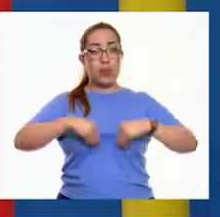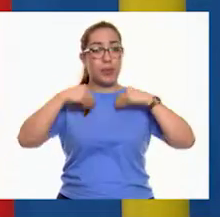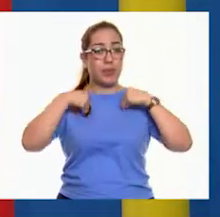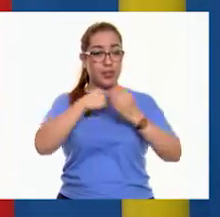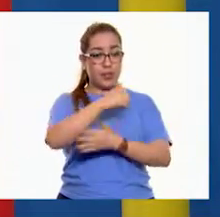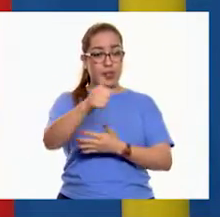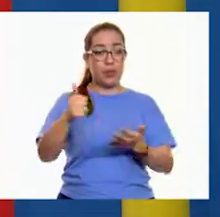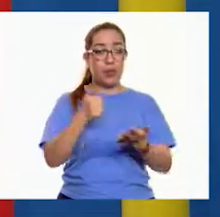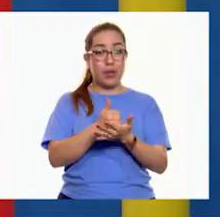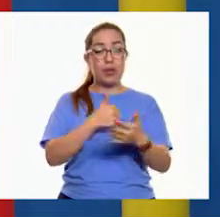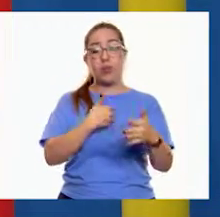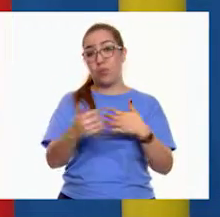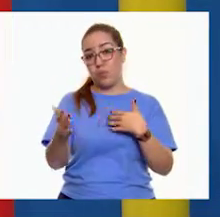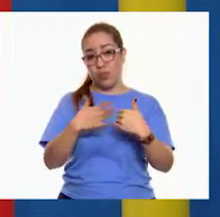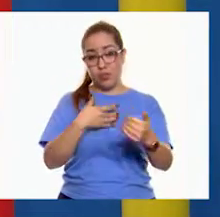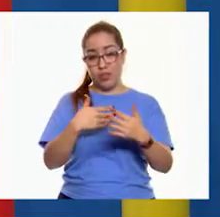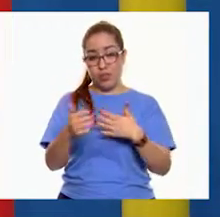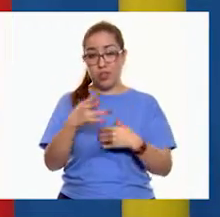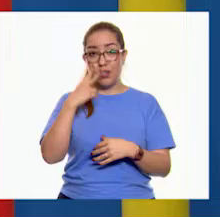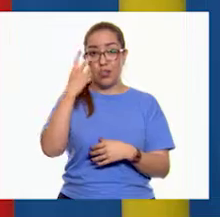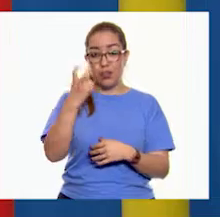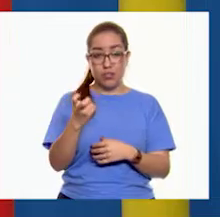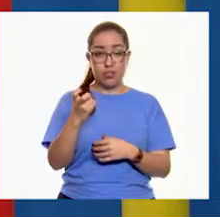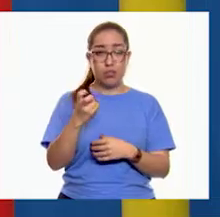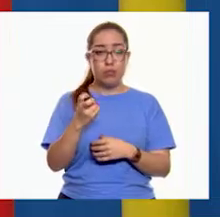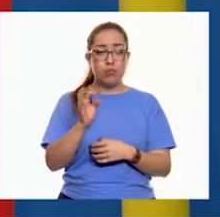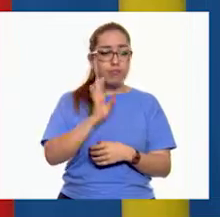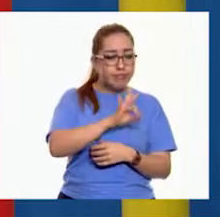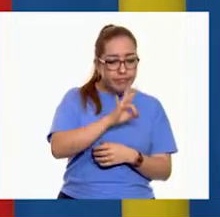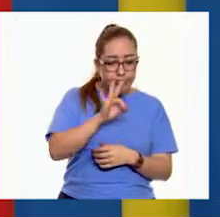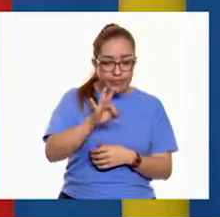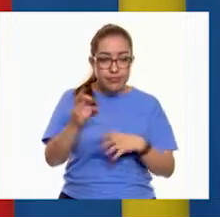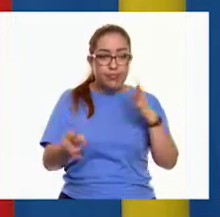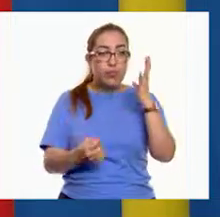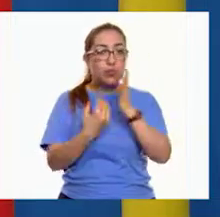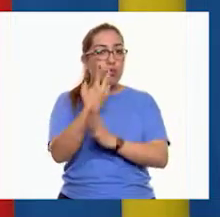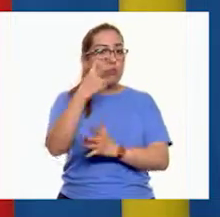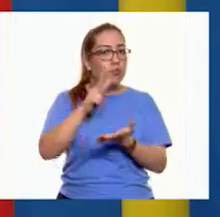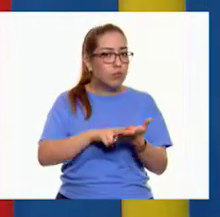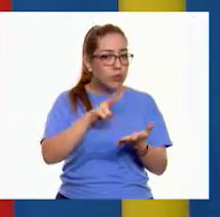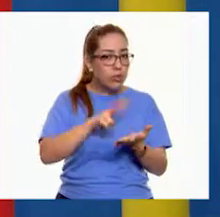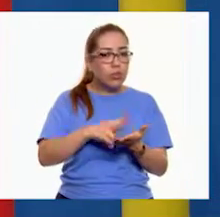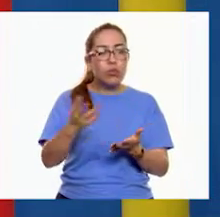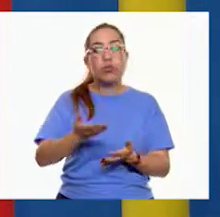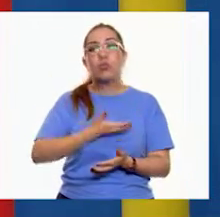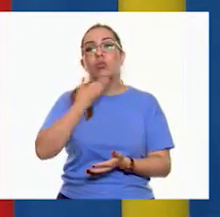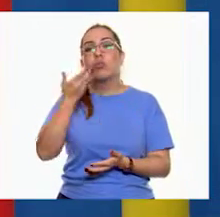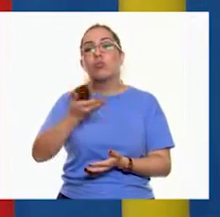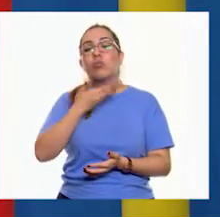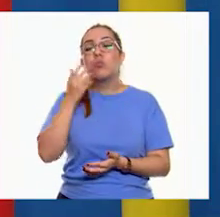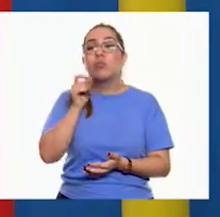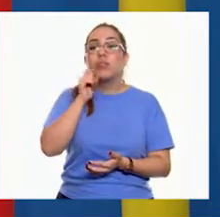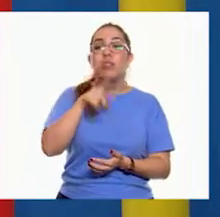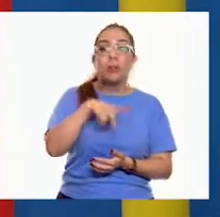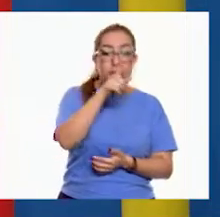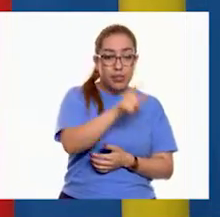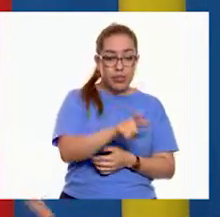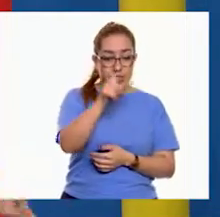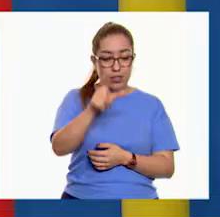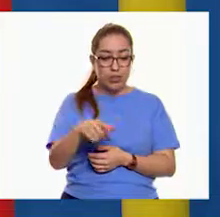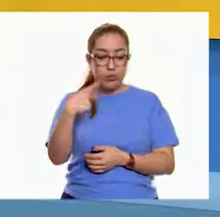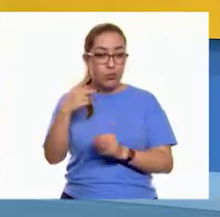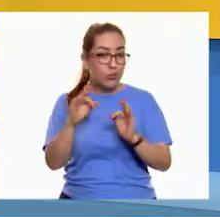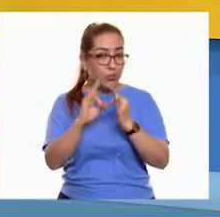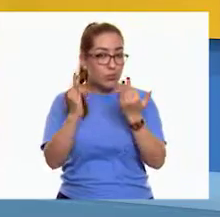y moderno, que inculcó nuevos valores y costumbres entre la población e incluso cambió sus formas de